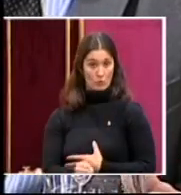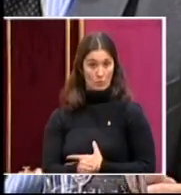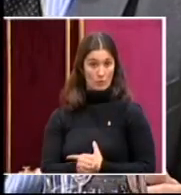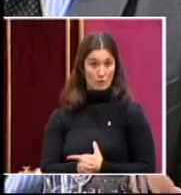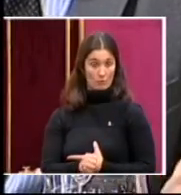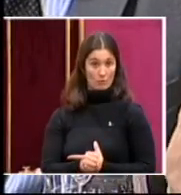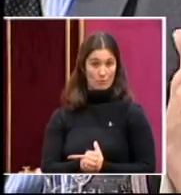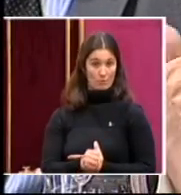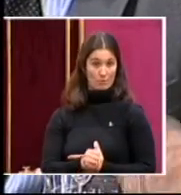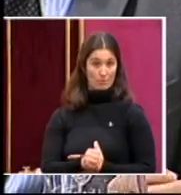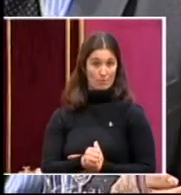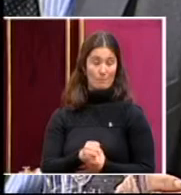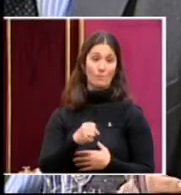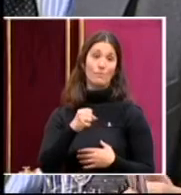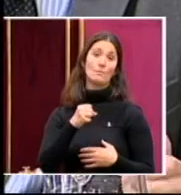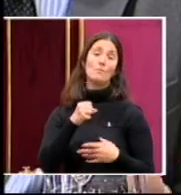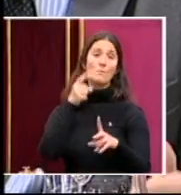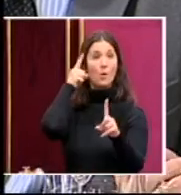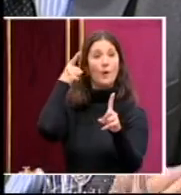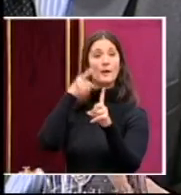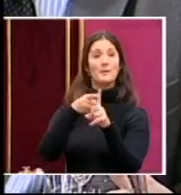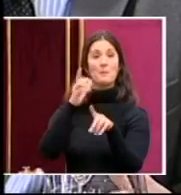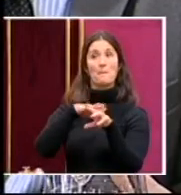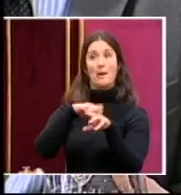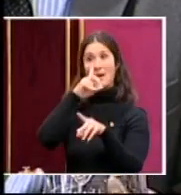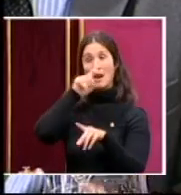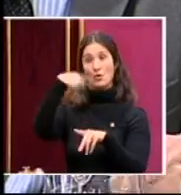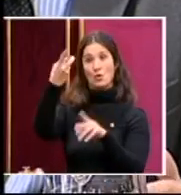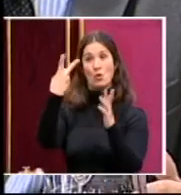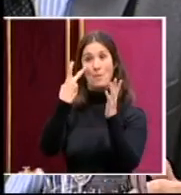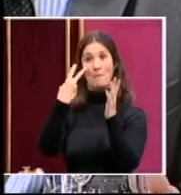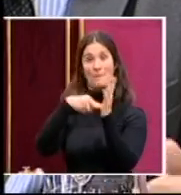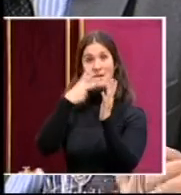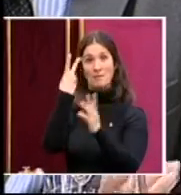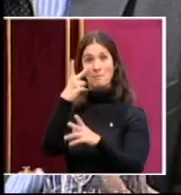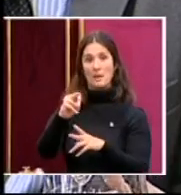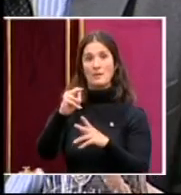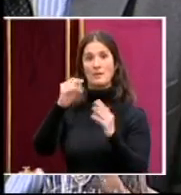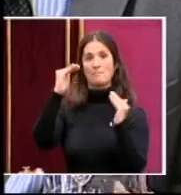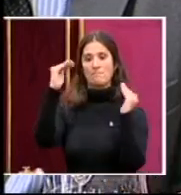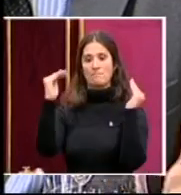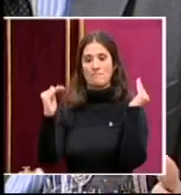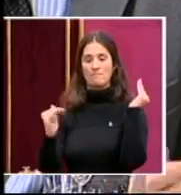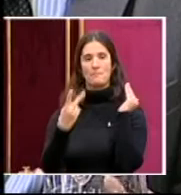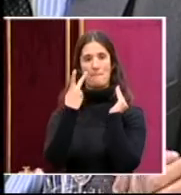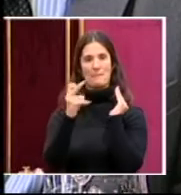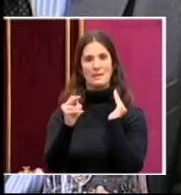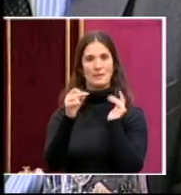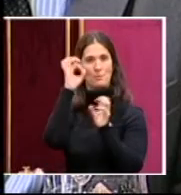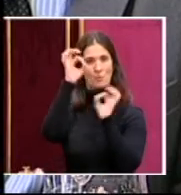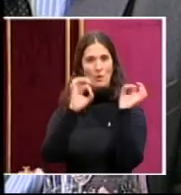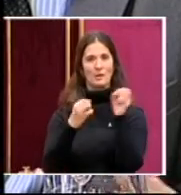nos tenía como objetivo para el año 2020 disminuir en un 20% todos los gases de